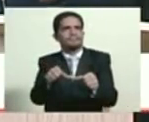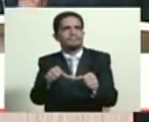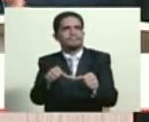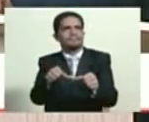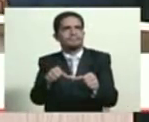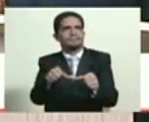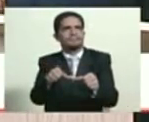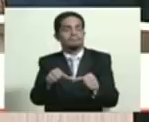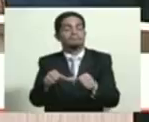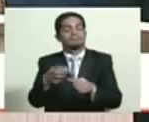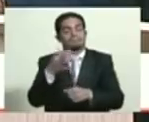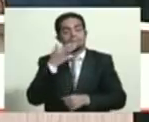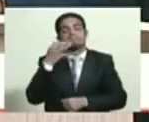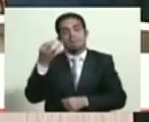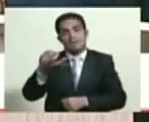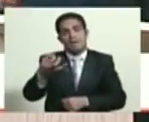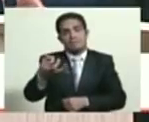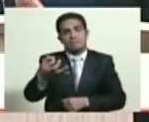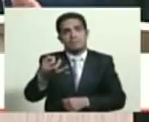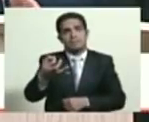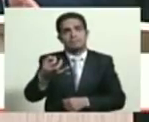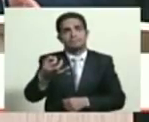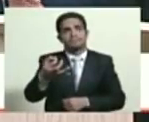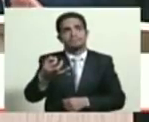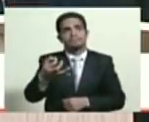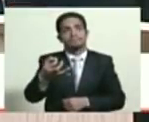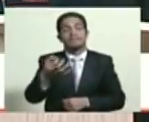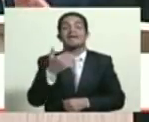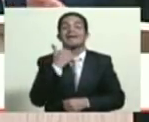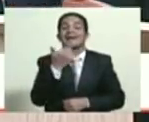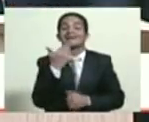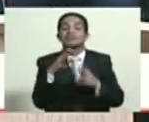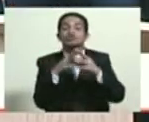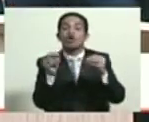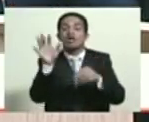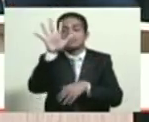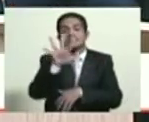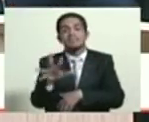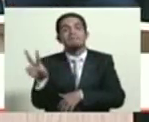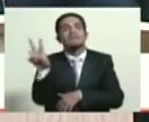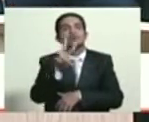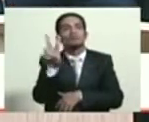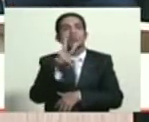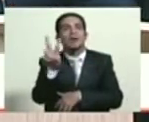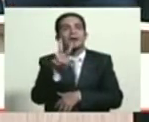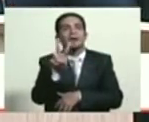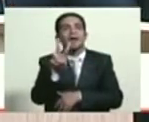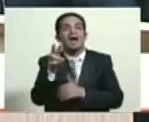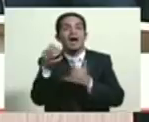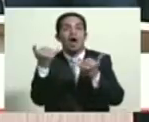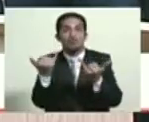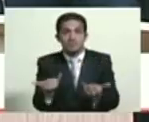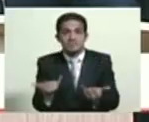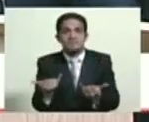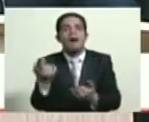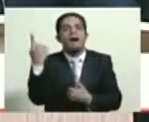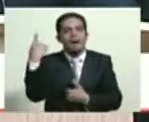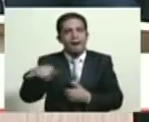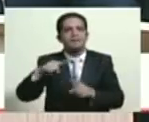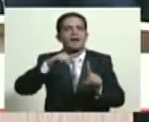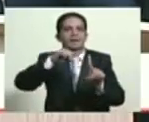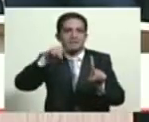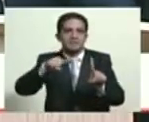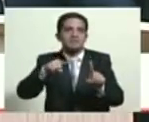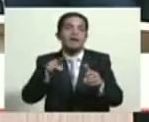Es verdad, en casi todo el territorio nacional, en este momento, hay electricidad.